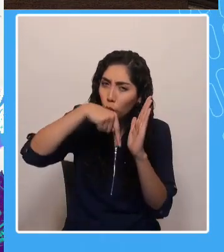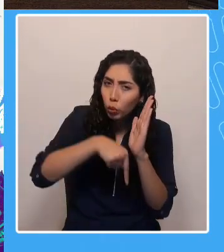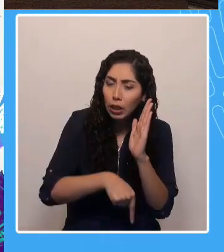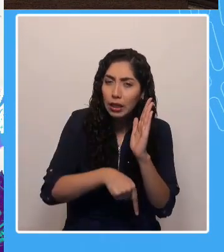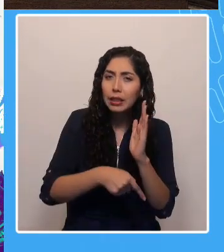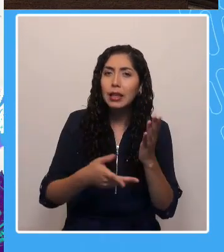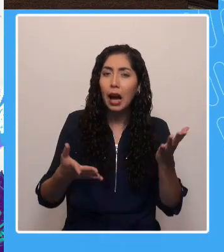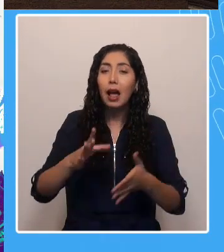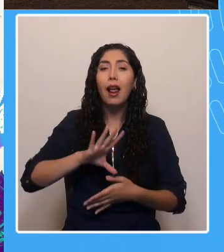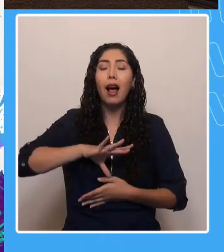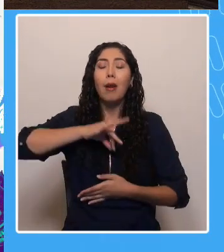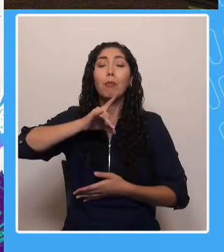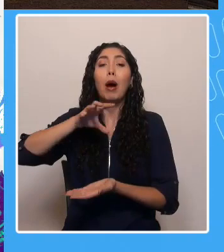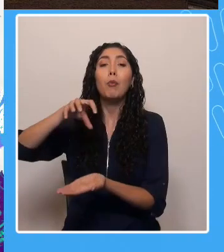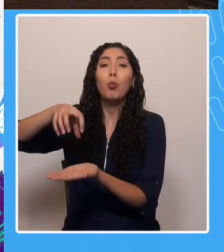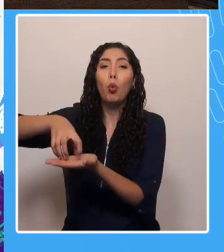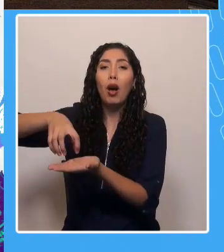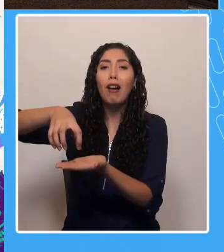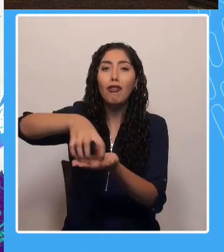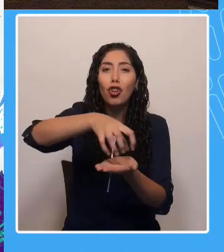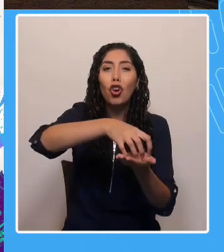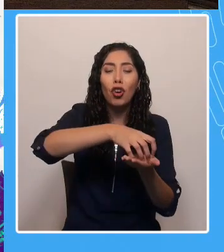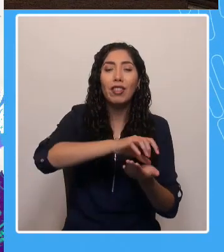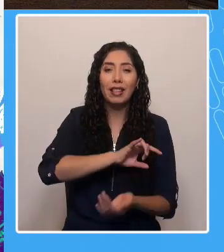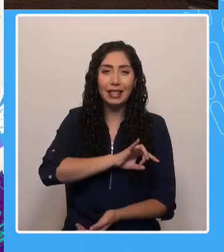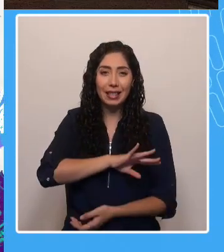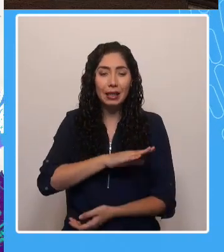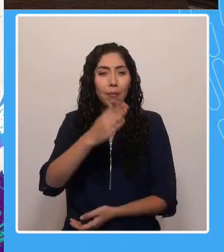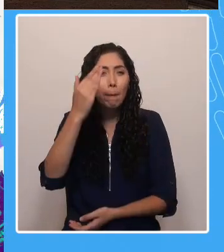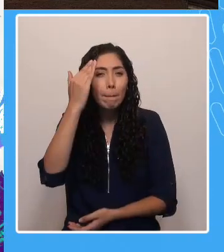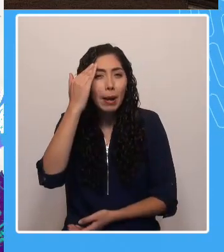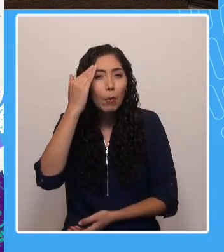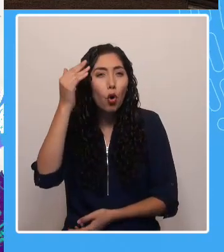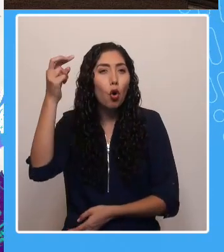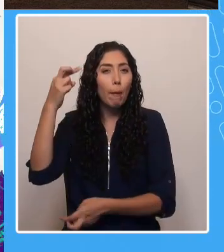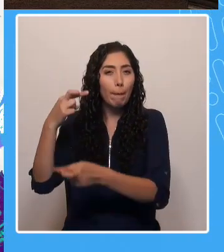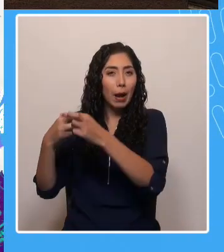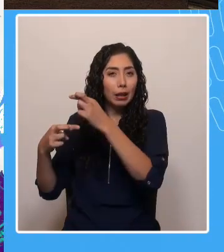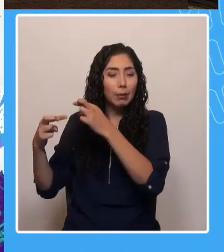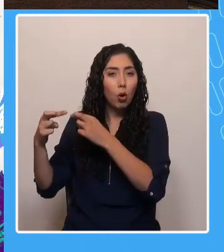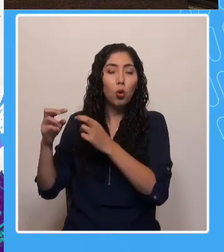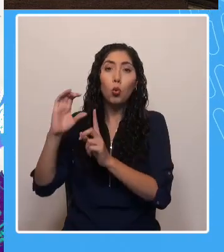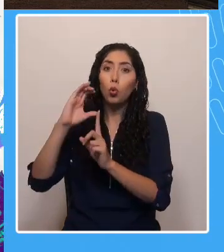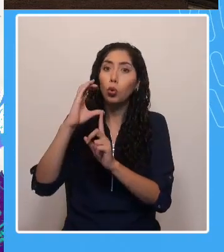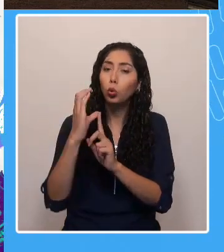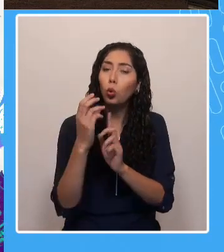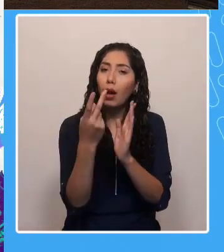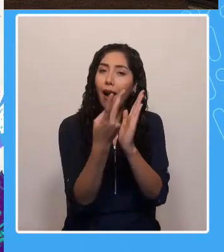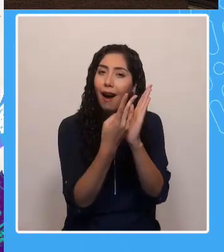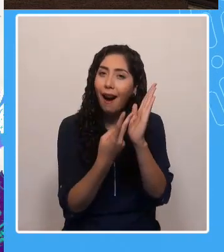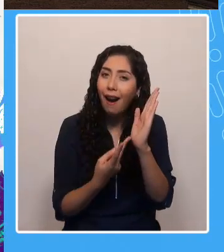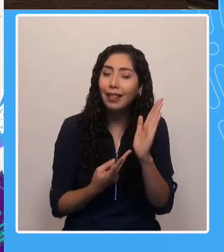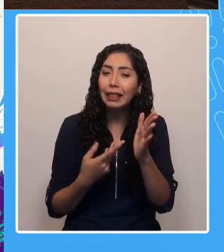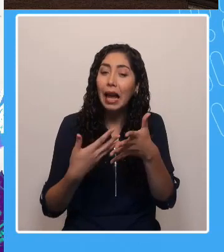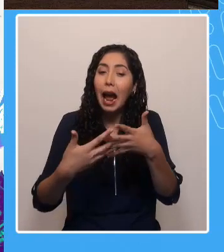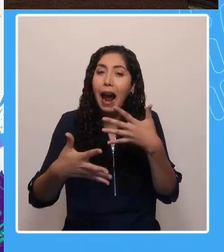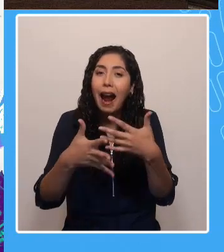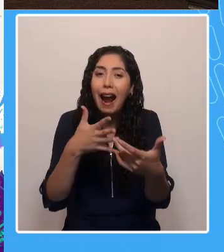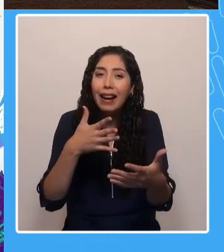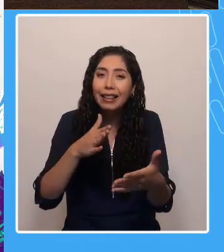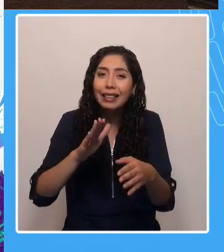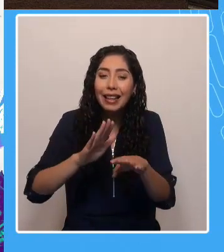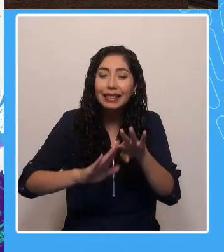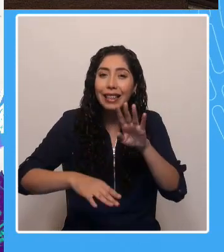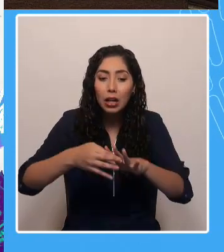de los pueblos de Chile, las memorias, los patrimonios, las culturas, las artes, la artesanía, son fundamentales